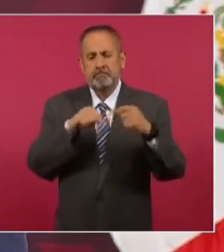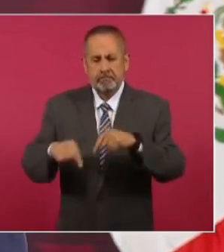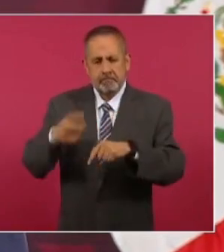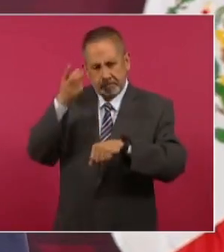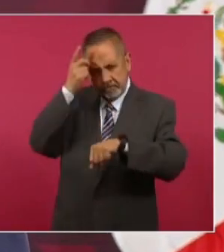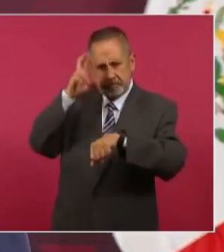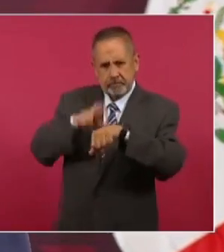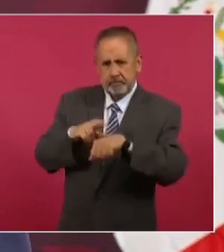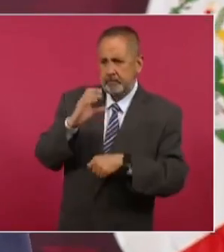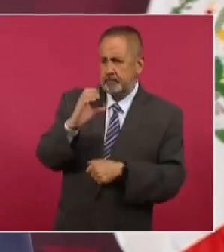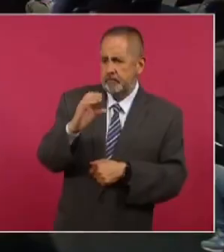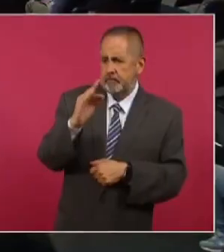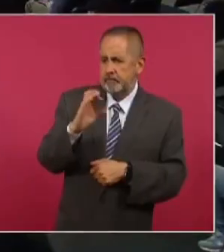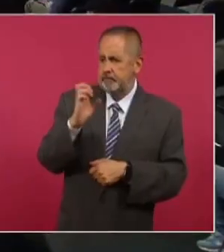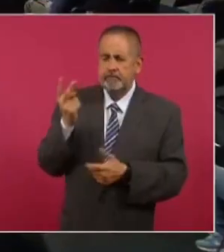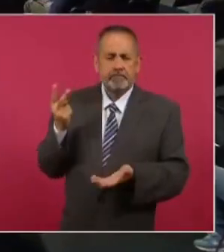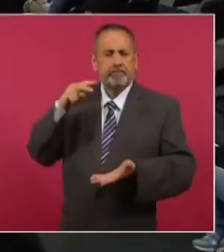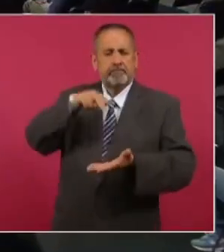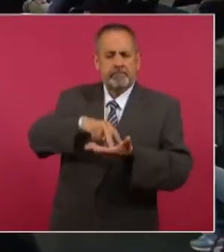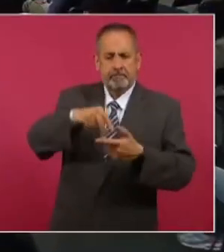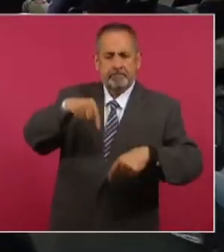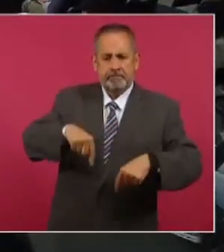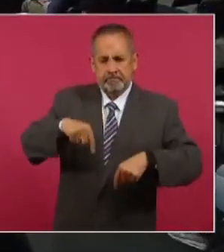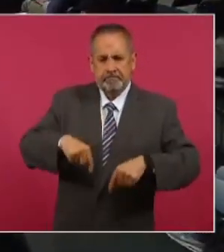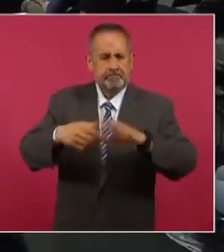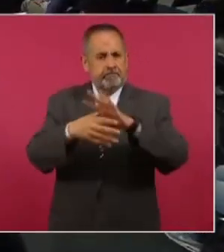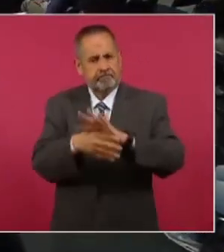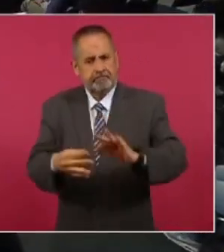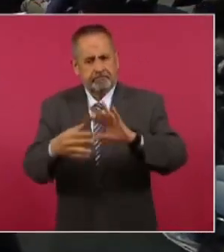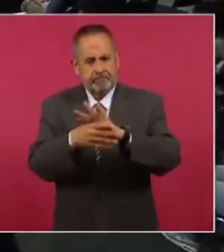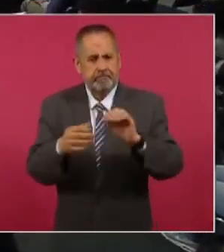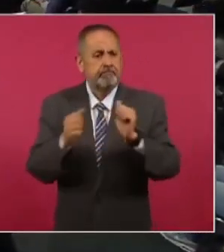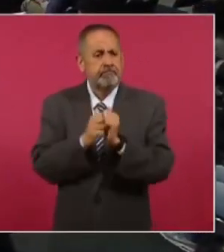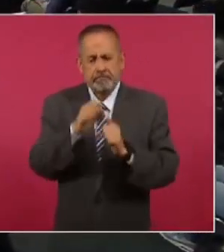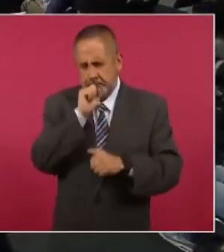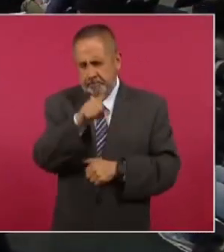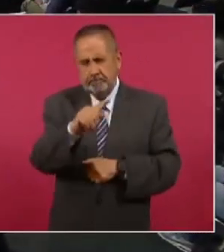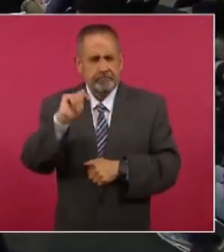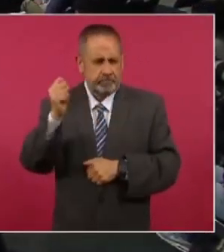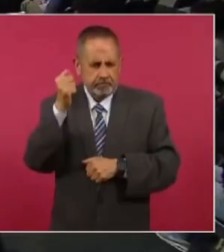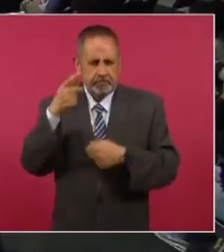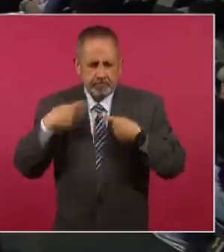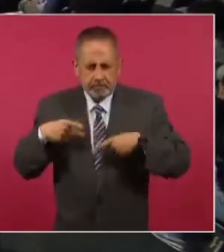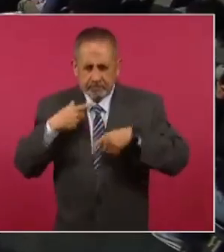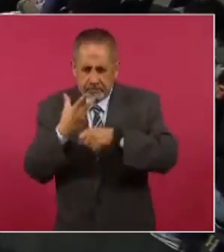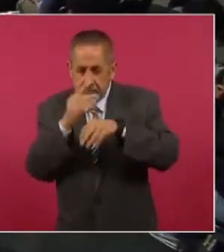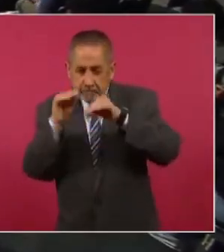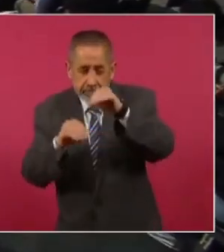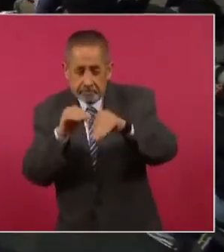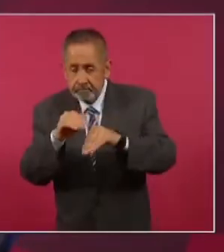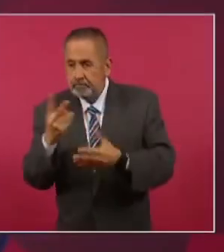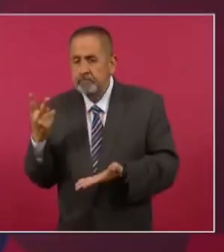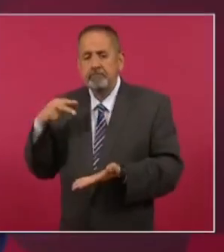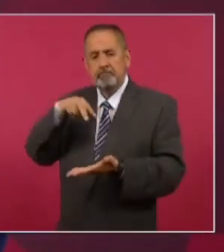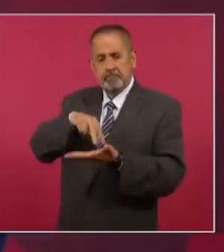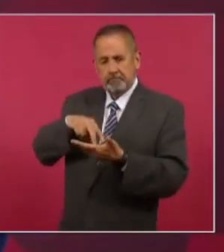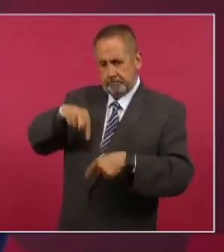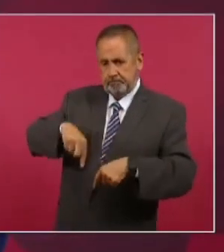Electricidad y vengan los técnicos de la Comisión Federal para informarles